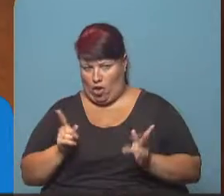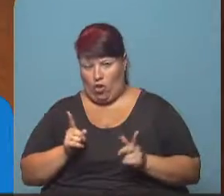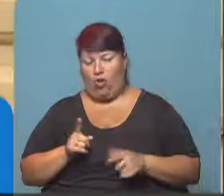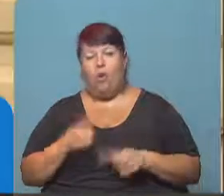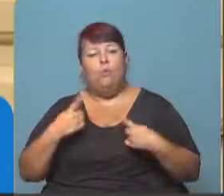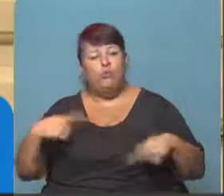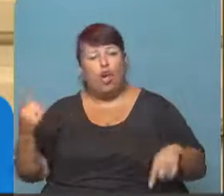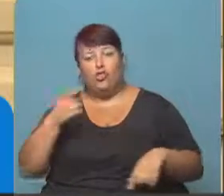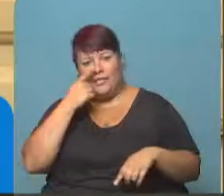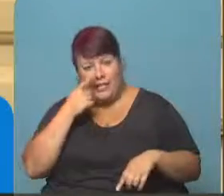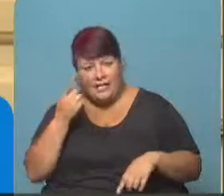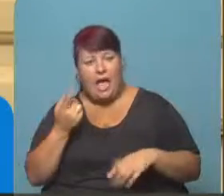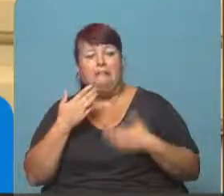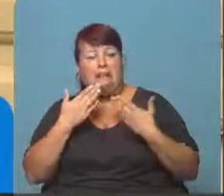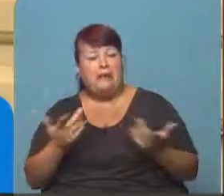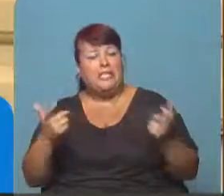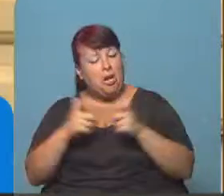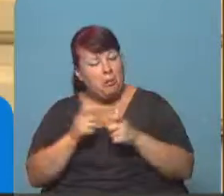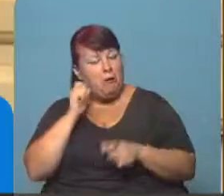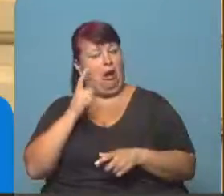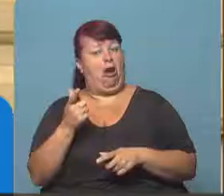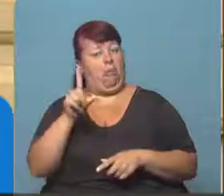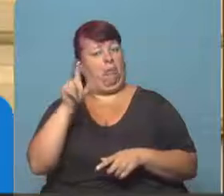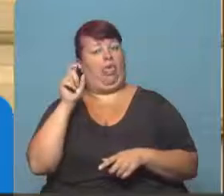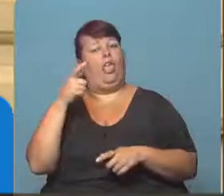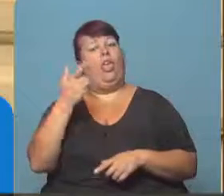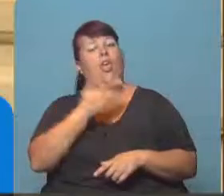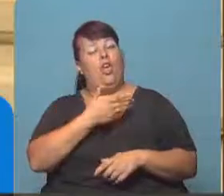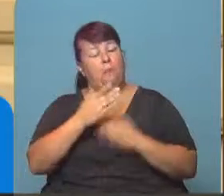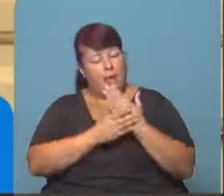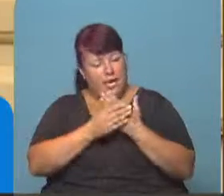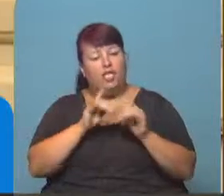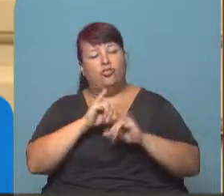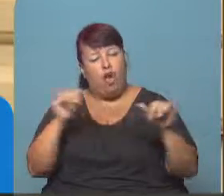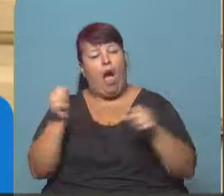cosas interesantes que han surgido de la reunión. El ministro nos confirmó